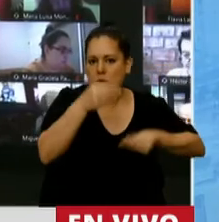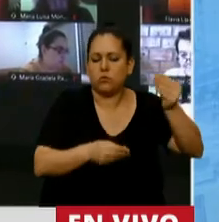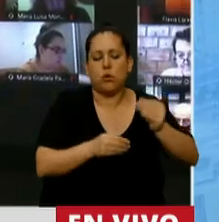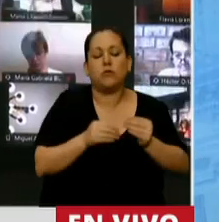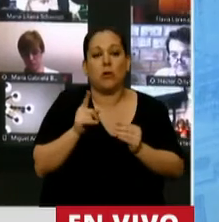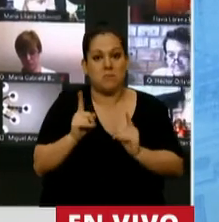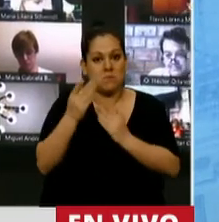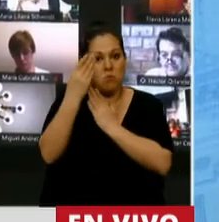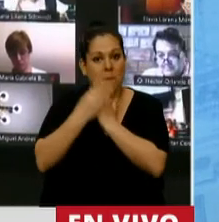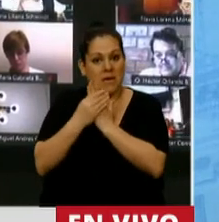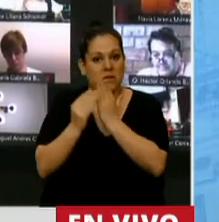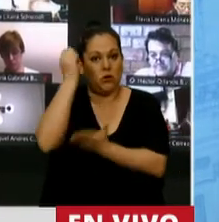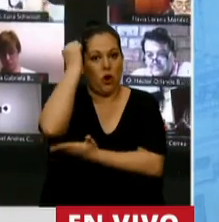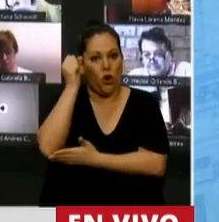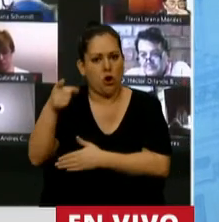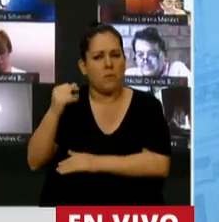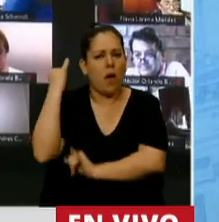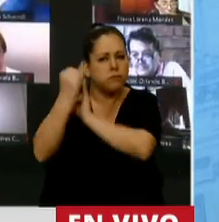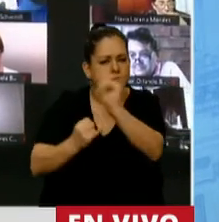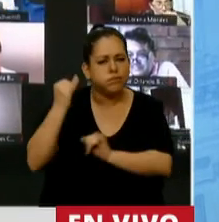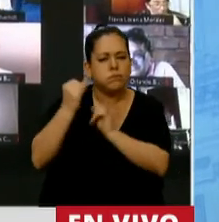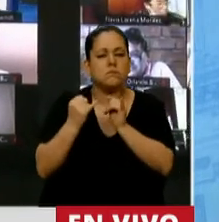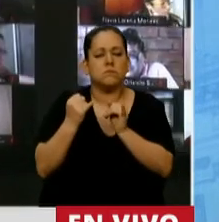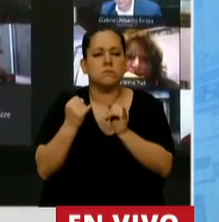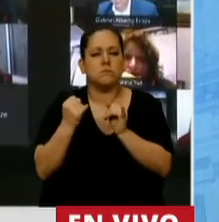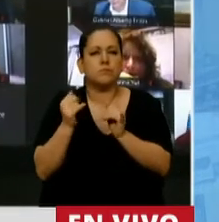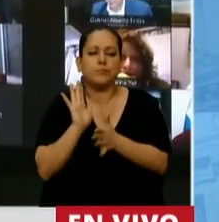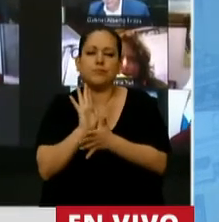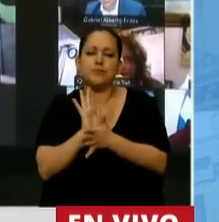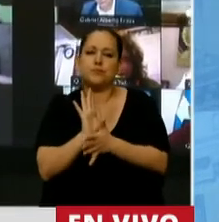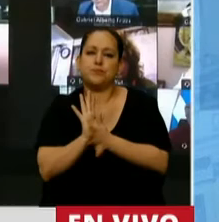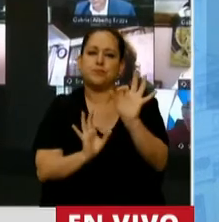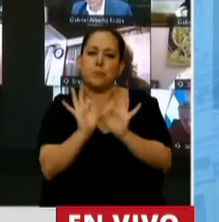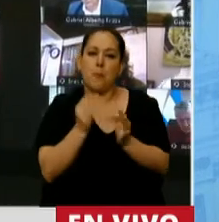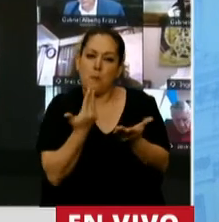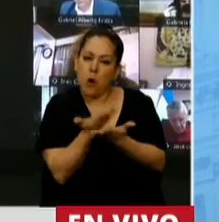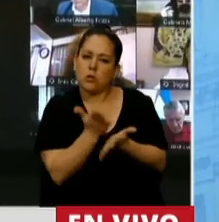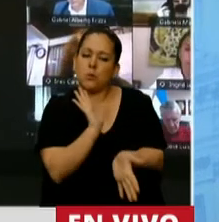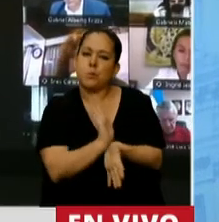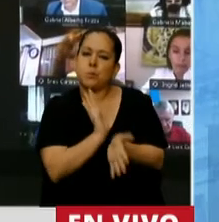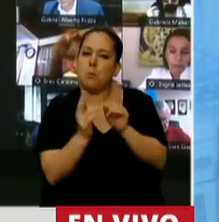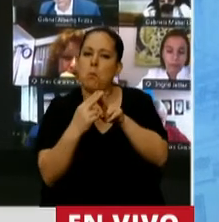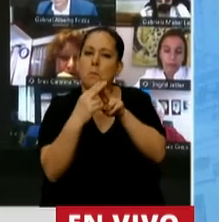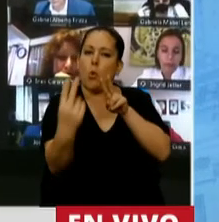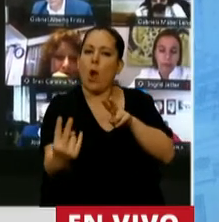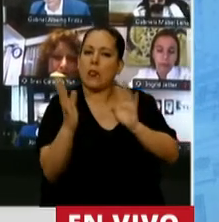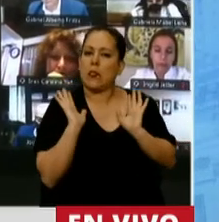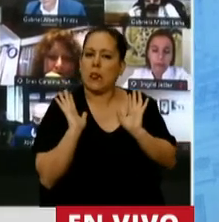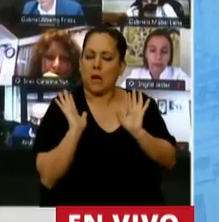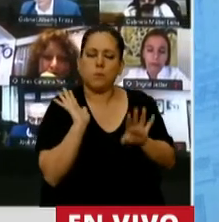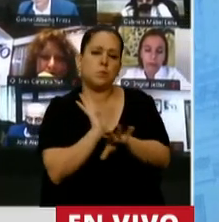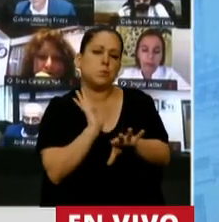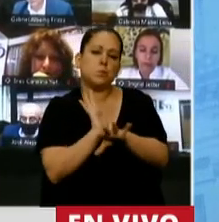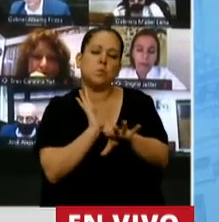habló de un puente, de un proyecto de presupuesto de transición. Él lo